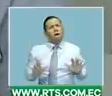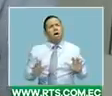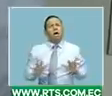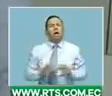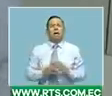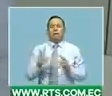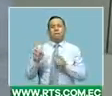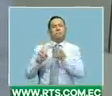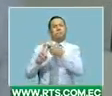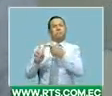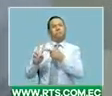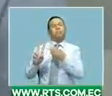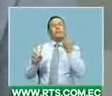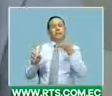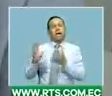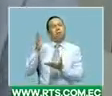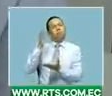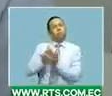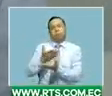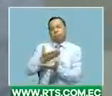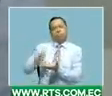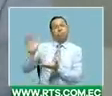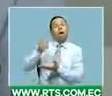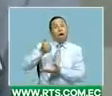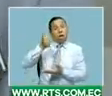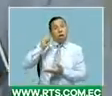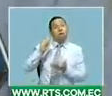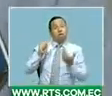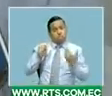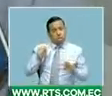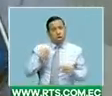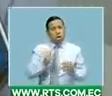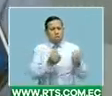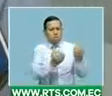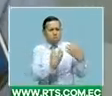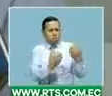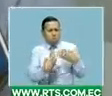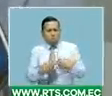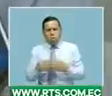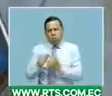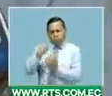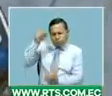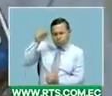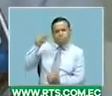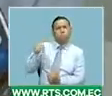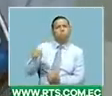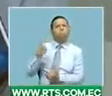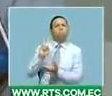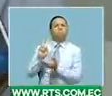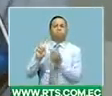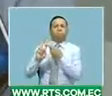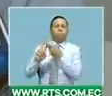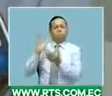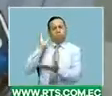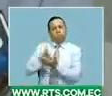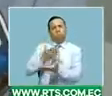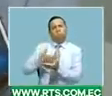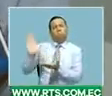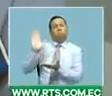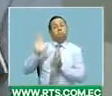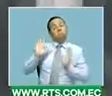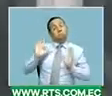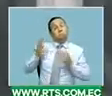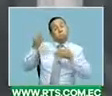ya no son parte de la gobernación del Oro. El día de ayer precisamente se recibió las respectivas separaciones de ambos funcionarios y cada uno deberá responder por sus